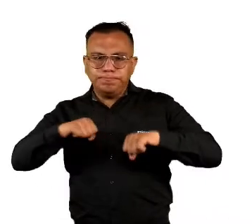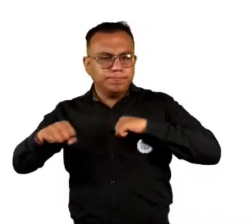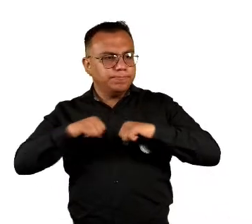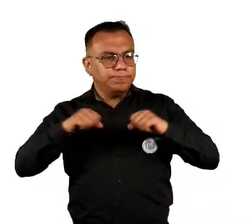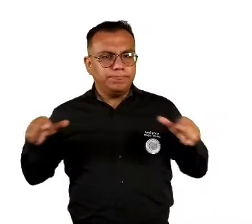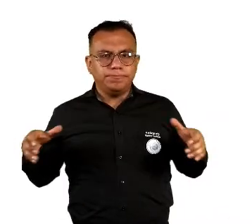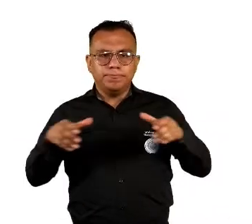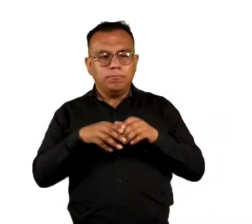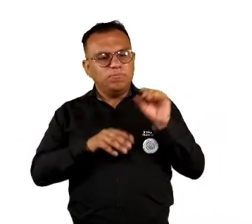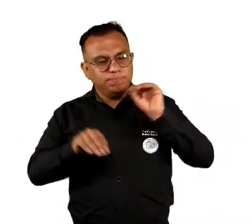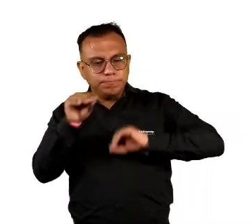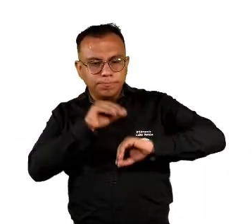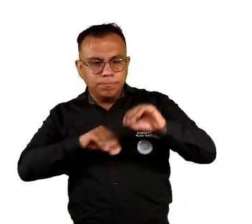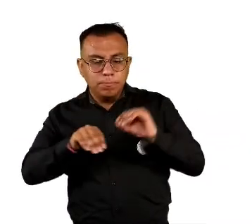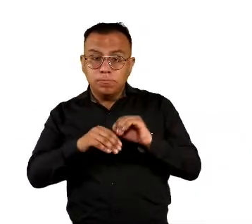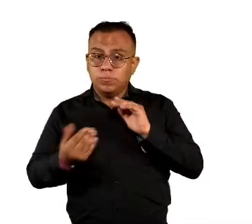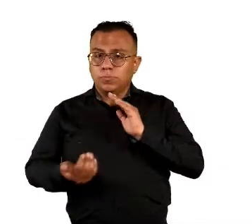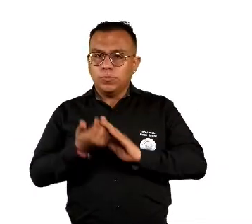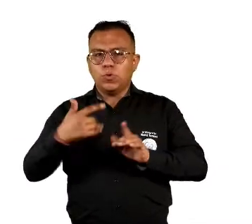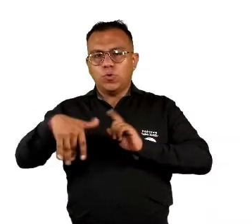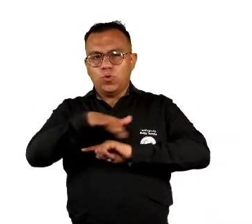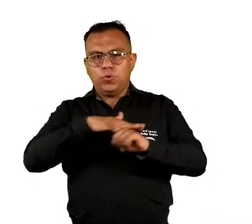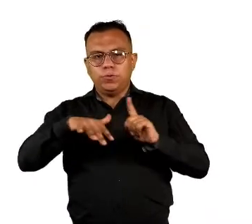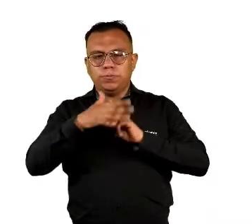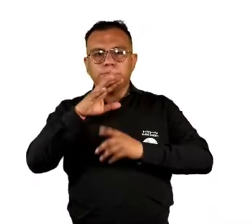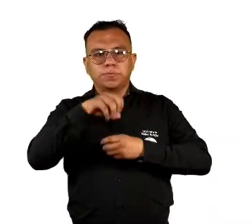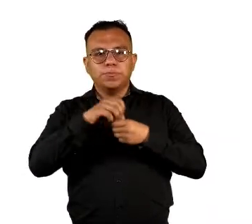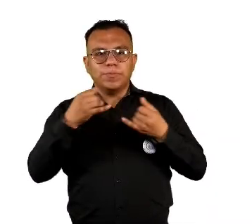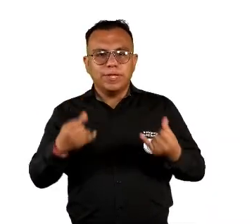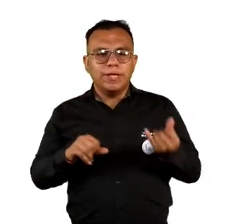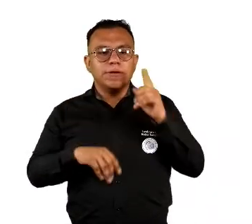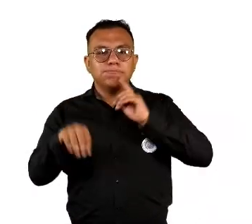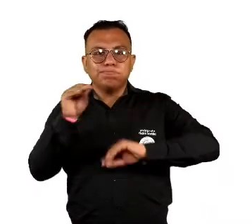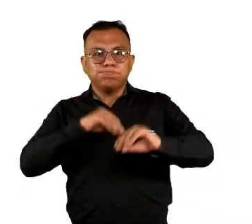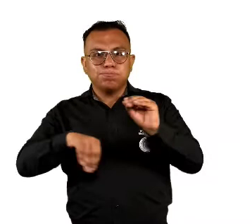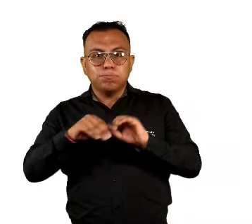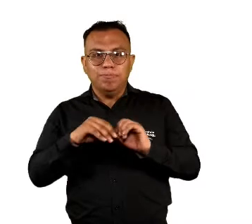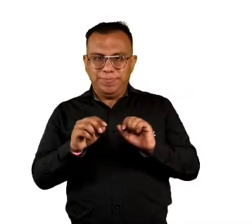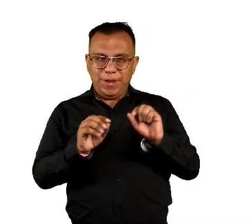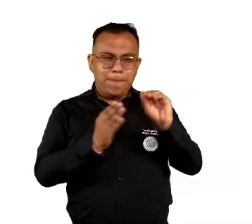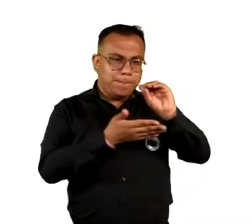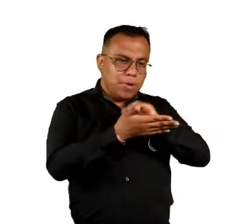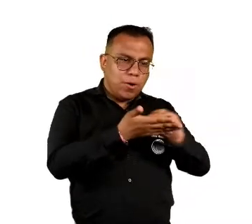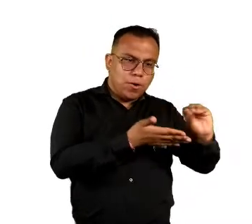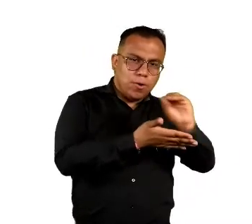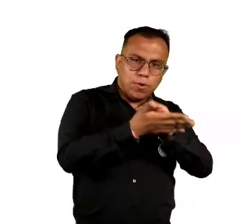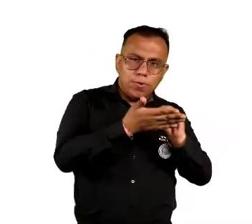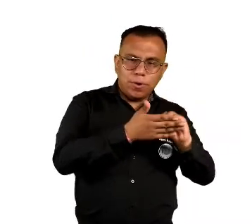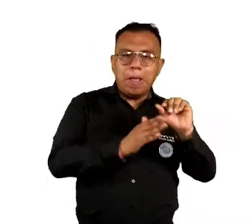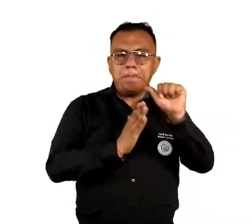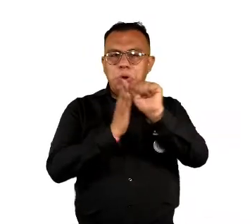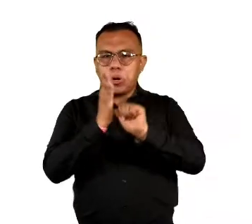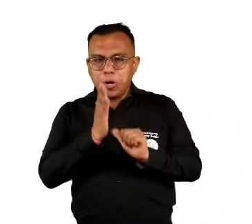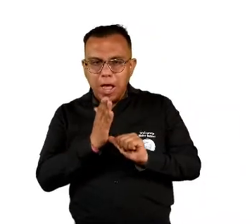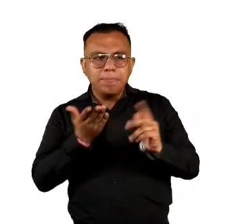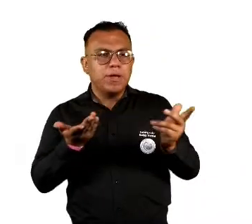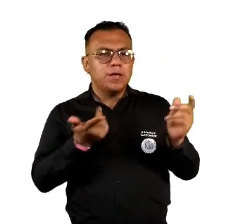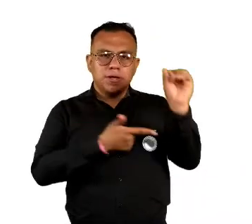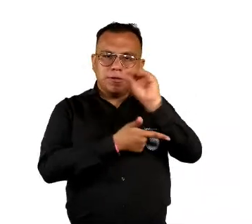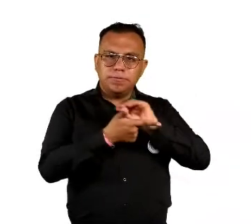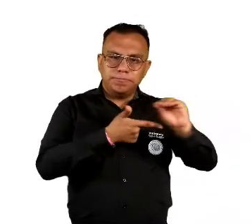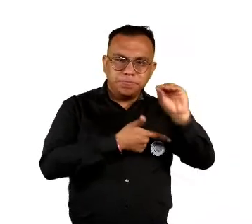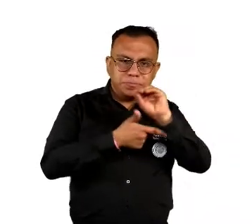los desarrolladores que generan el contenido teníamos los fabricantes de Hardware en donde va el contenido ya sea